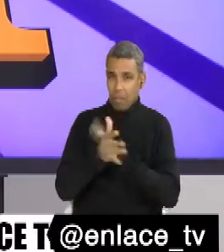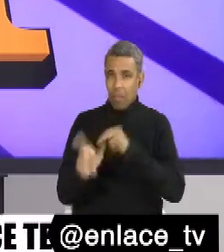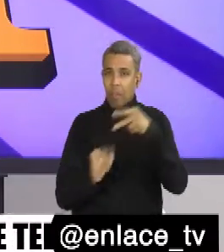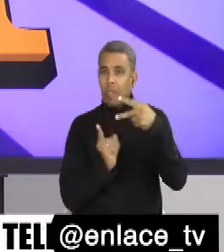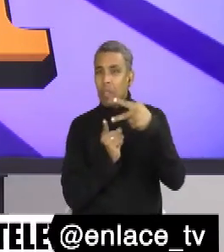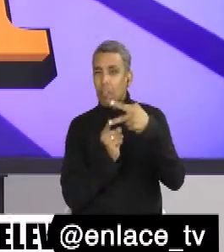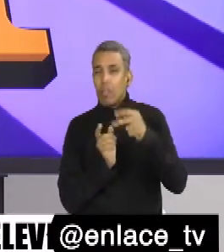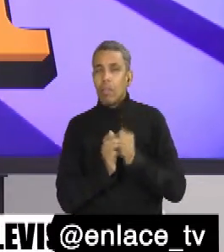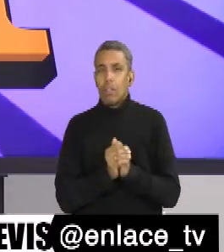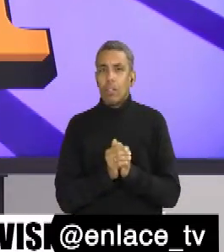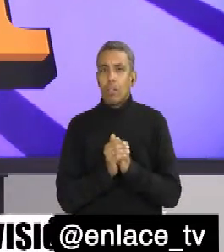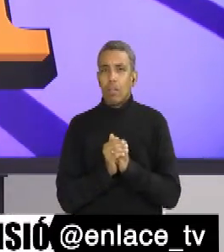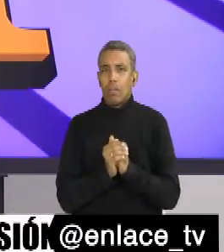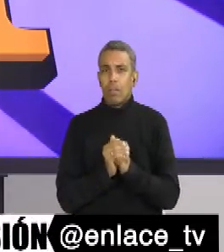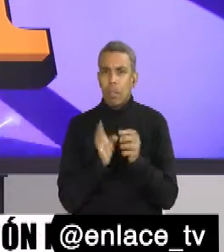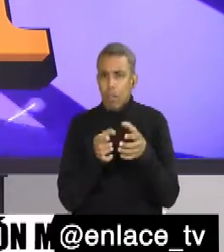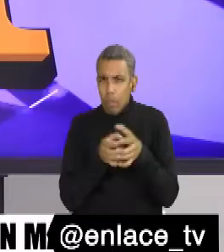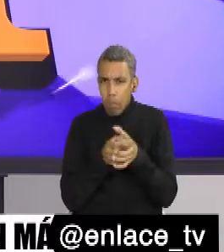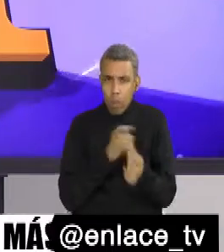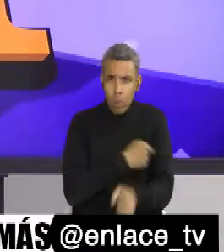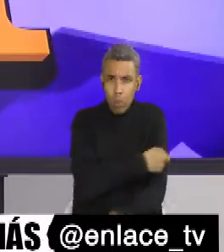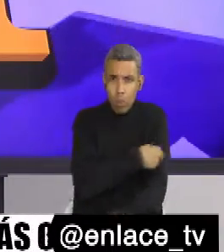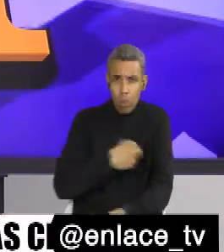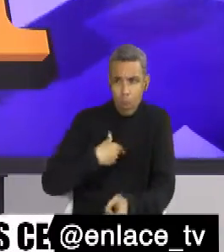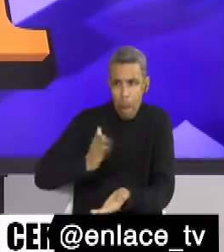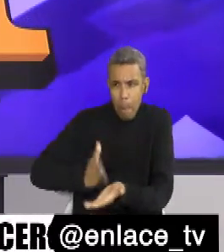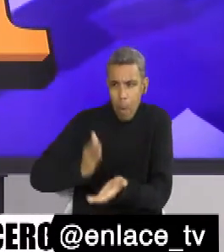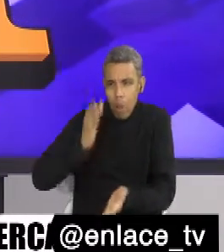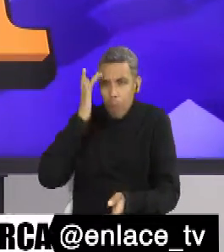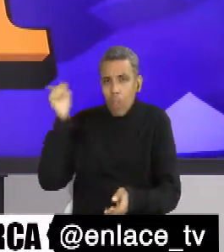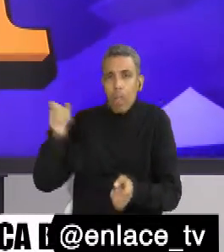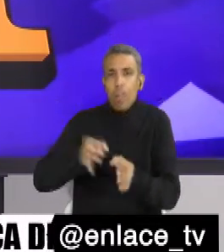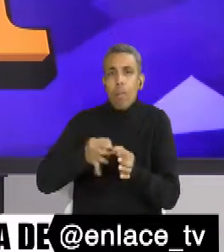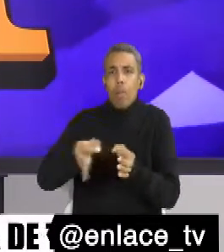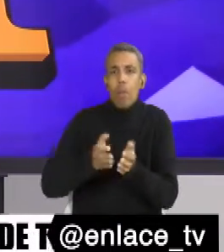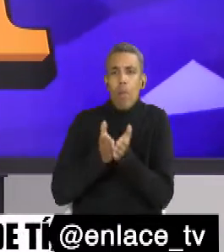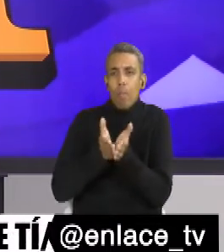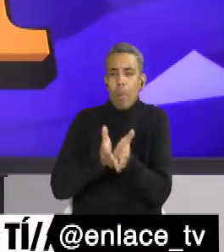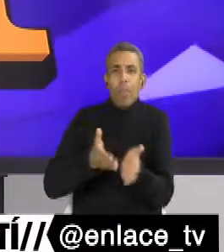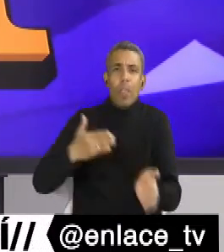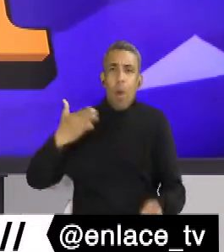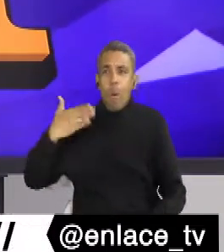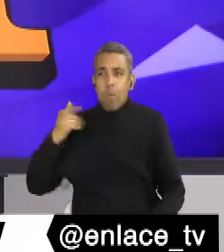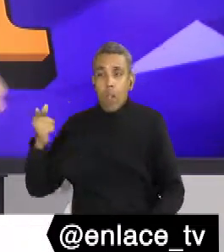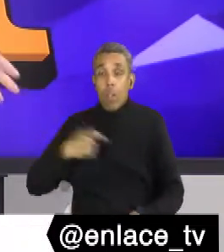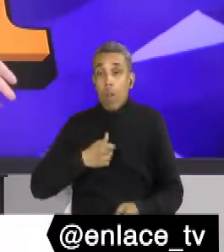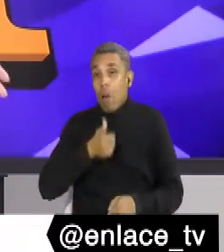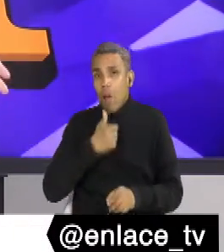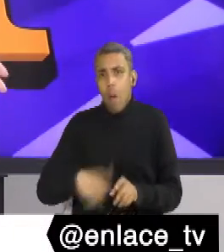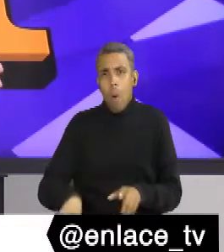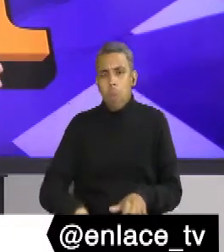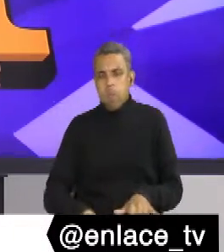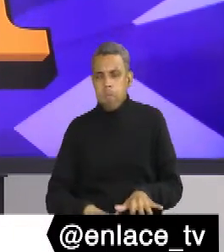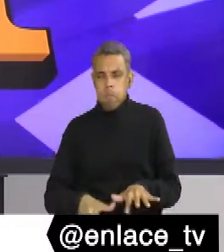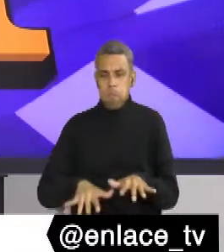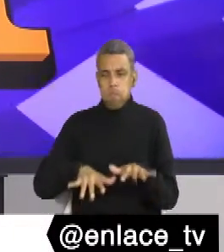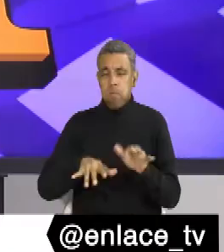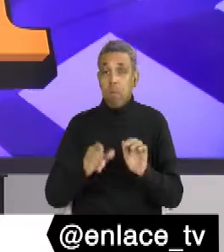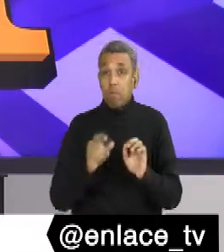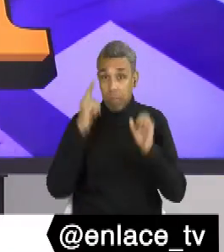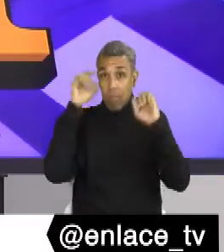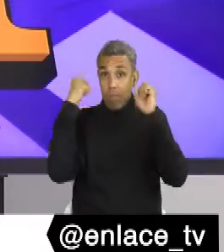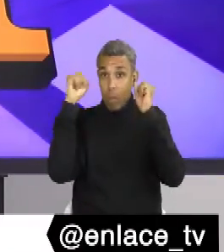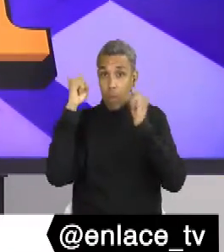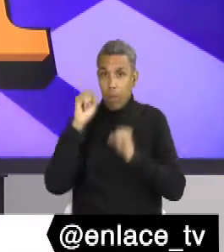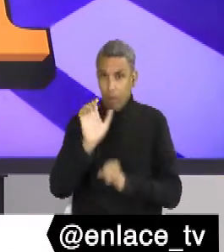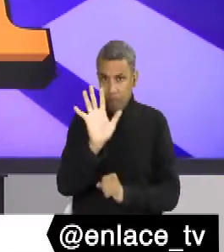asiste en el Consejo Municipal de Riesgos y Desastres en Puerto Wilches por las inundaciones presentadas en este municipio. Estas y otras informaciones en el noticiero